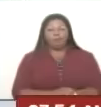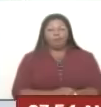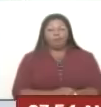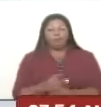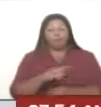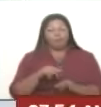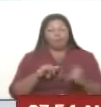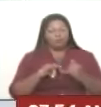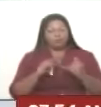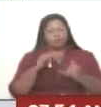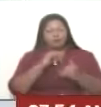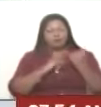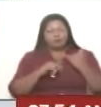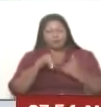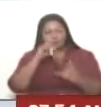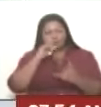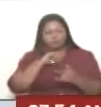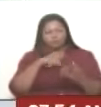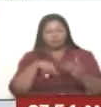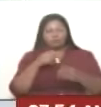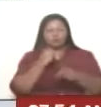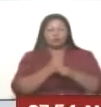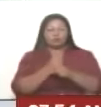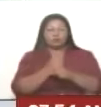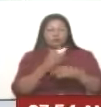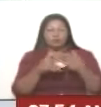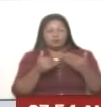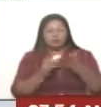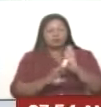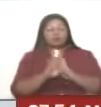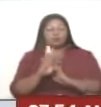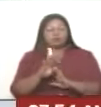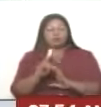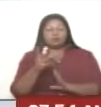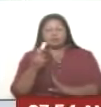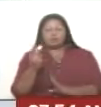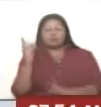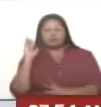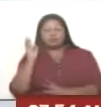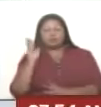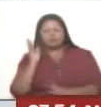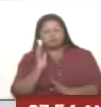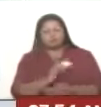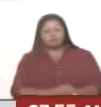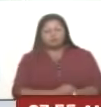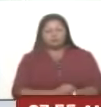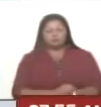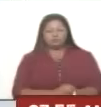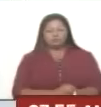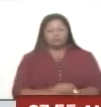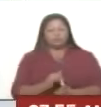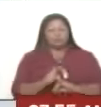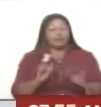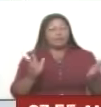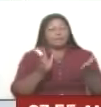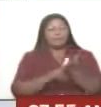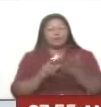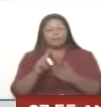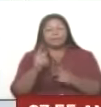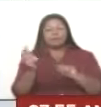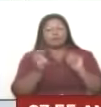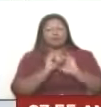último año. Estamos a punto de su desarrollo en segunda discusión. Ya fueron aprobadas en primera discusión. En primer